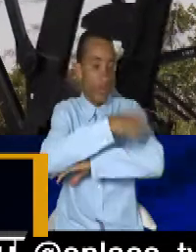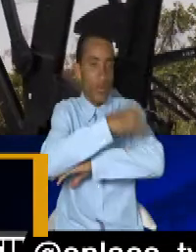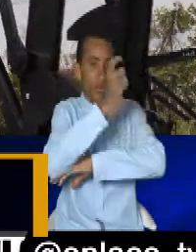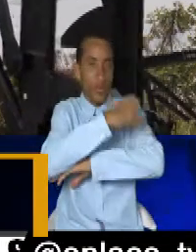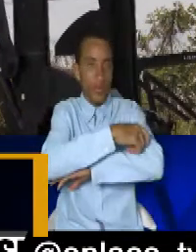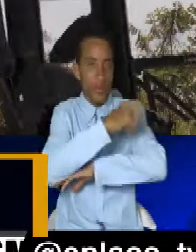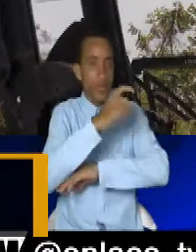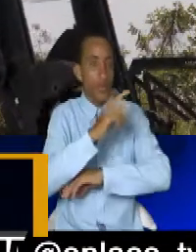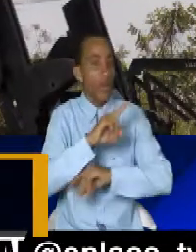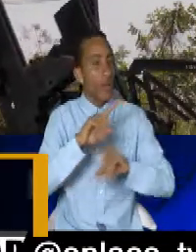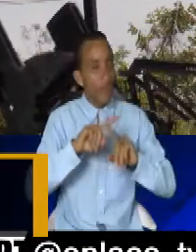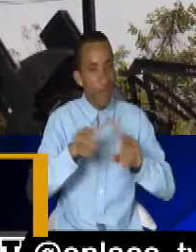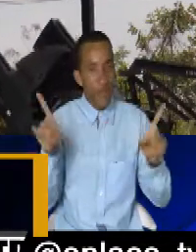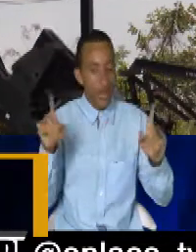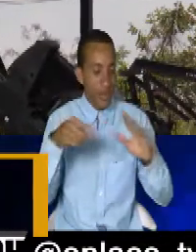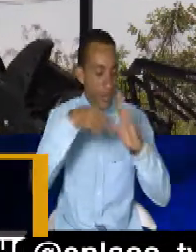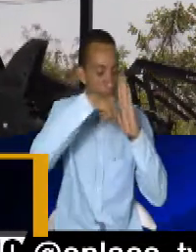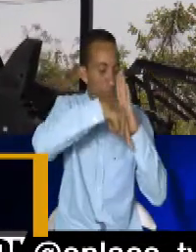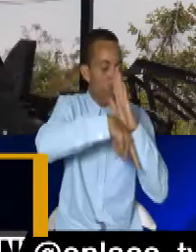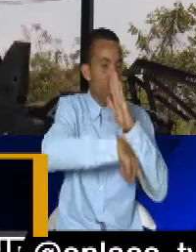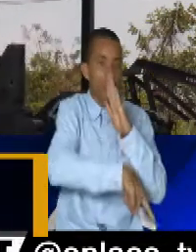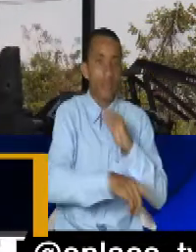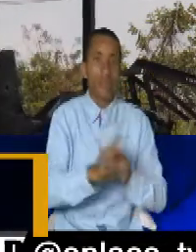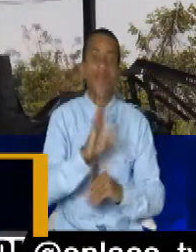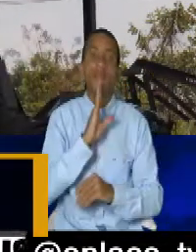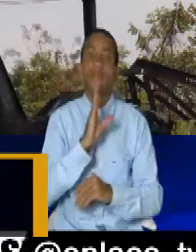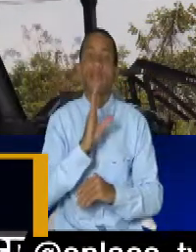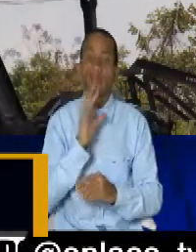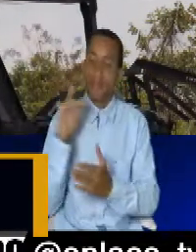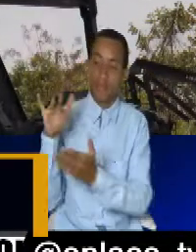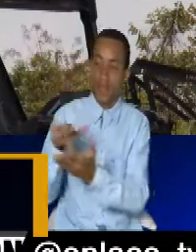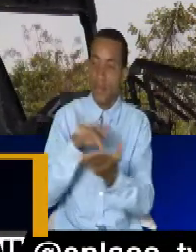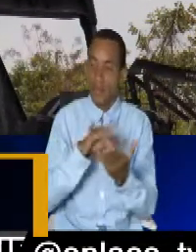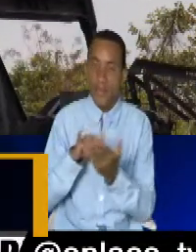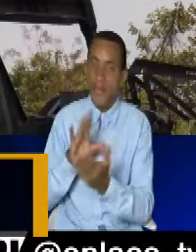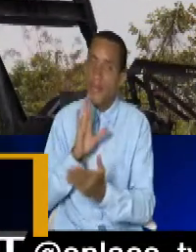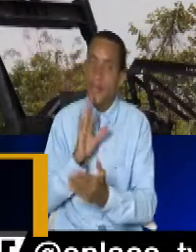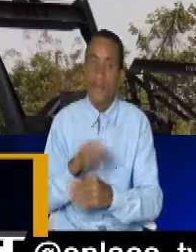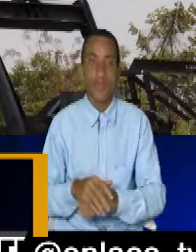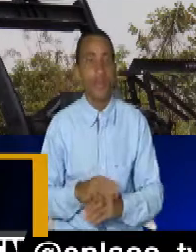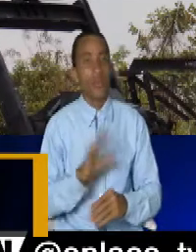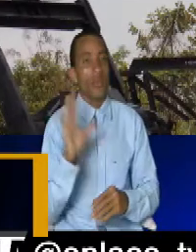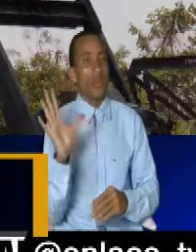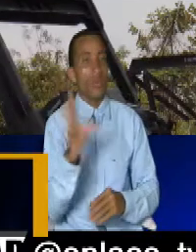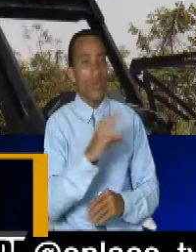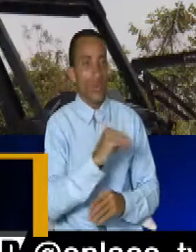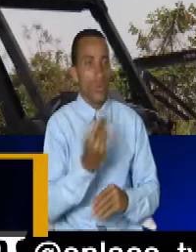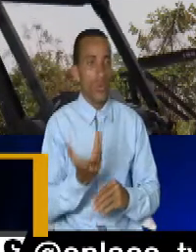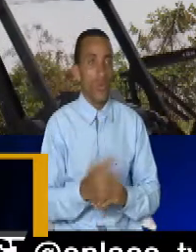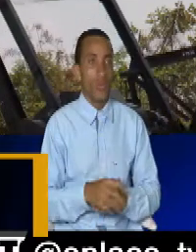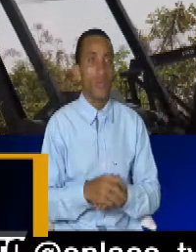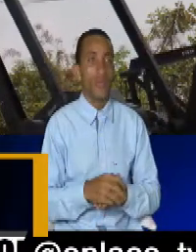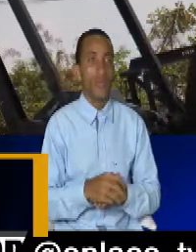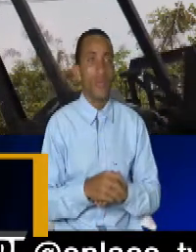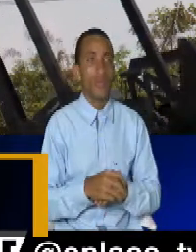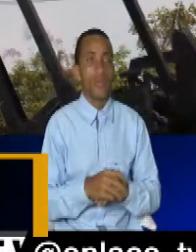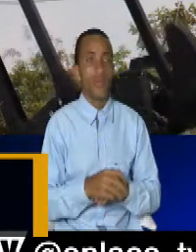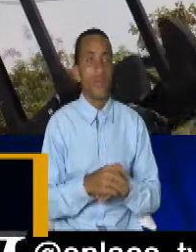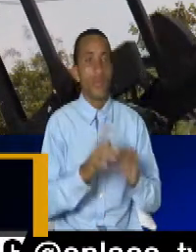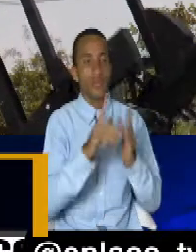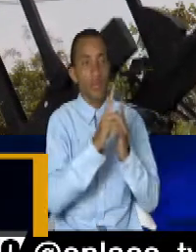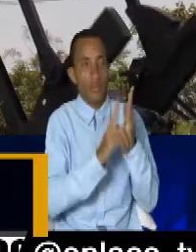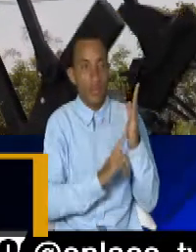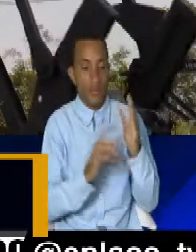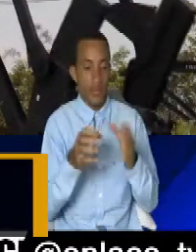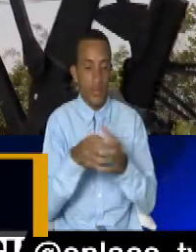país. ¿Quiénes estarán participando de este foro, Martín? Van a estar todos los sectores pluralistas de esta región del